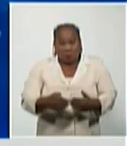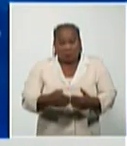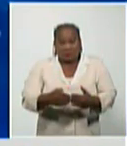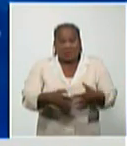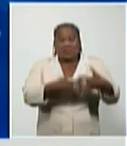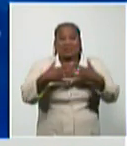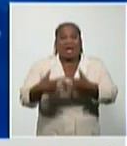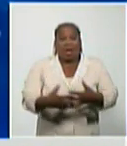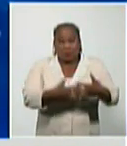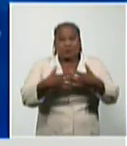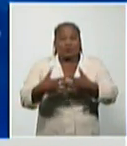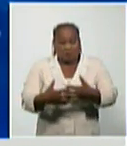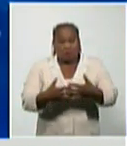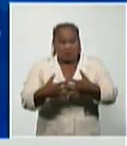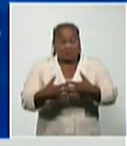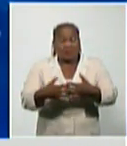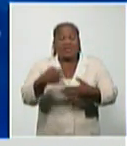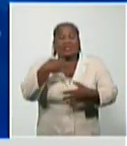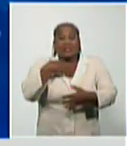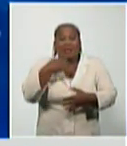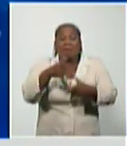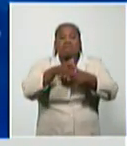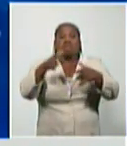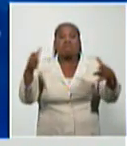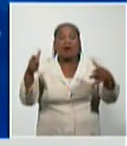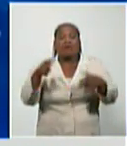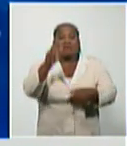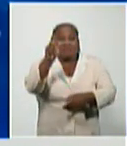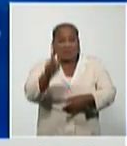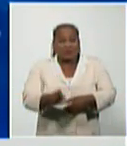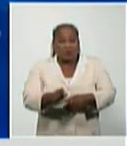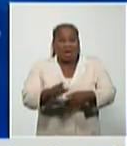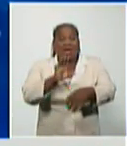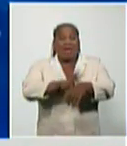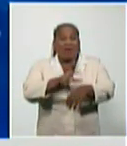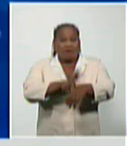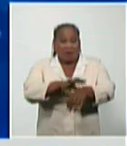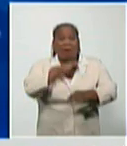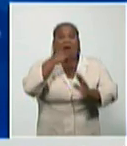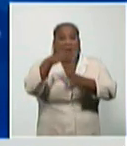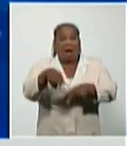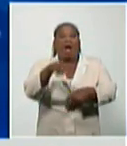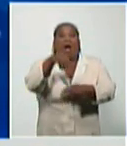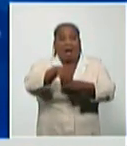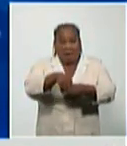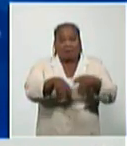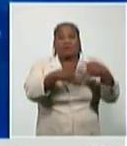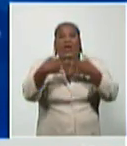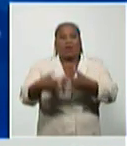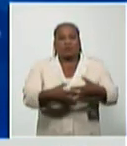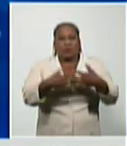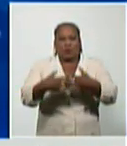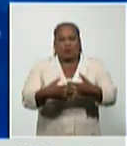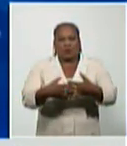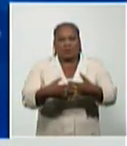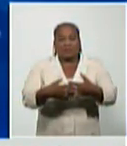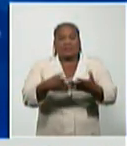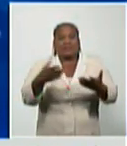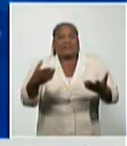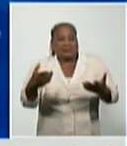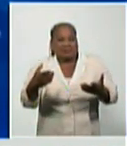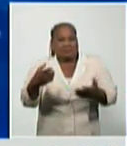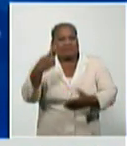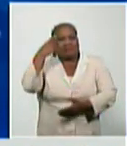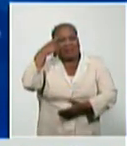de incidencia, con el mayor número de casos, el mayor número de fallecidos, uno dice, bueno, ¿dónde llegará el mundo en